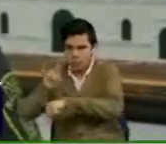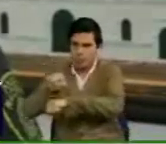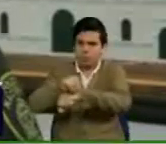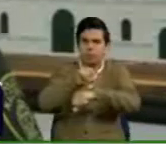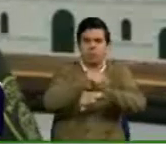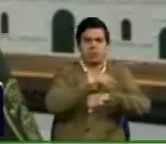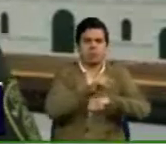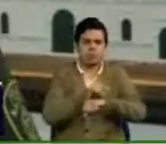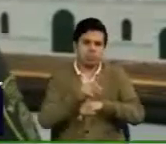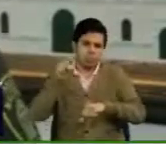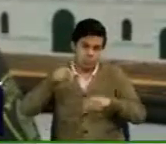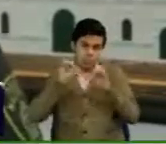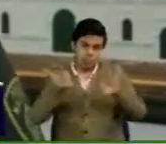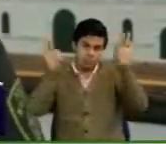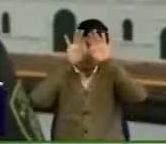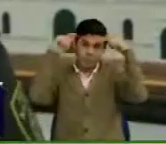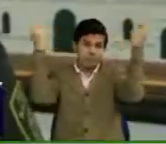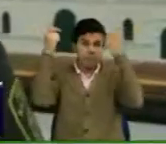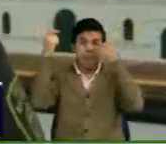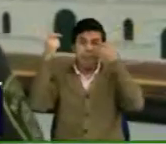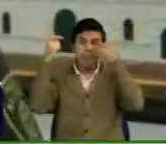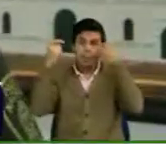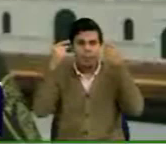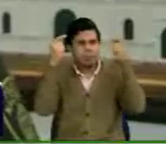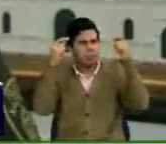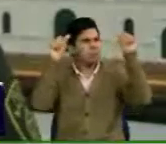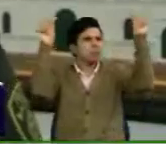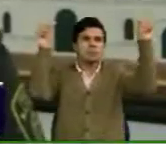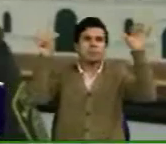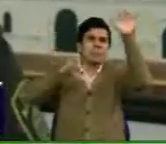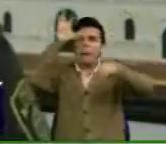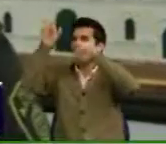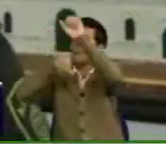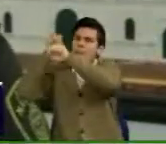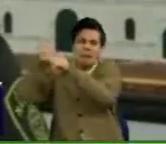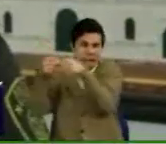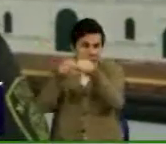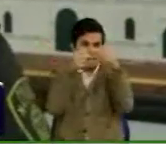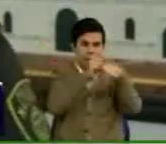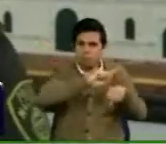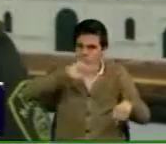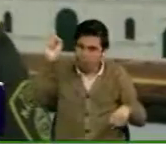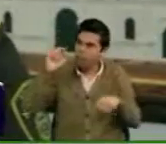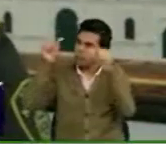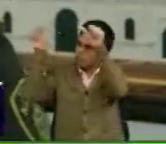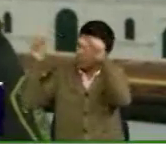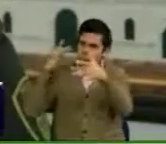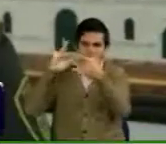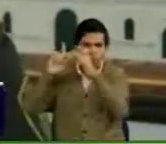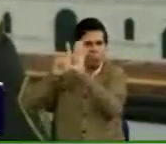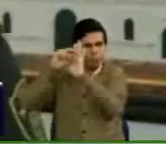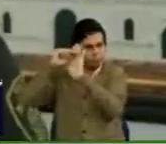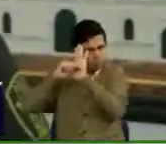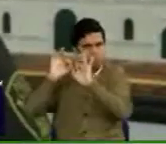para que las campañas no desmonten ni rompan la publicidad que el otro candidato tiene, porque hemos